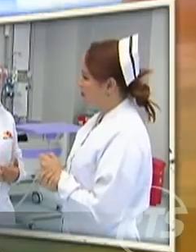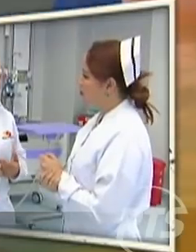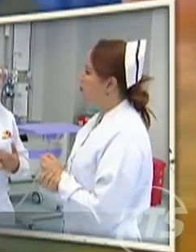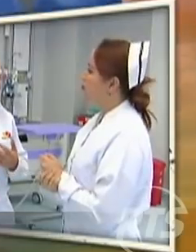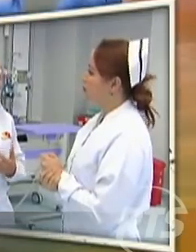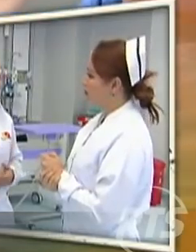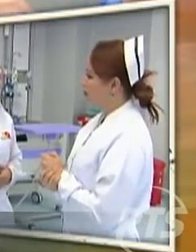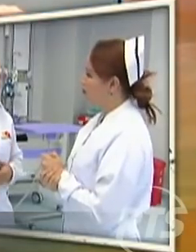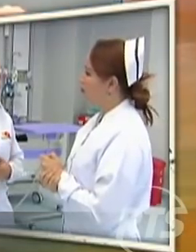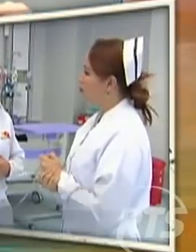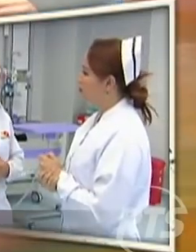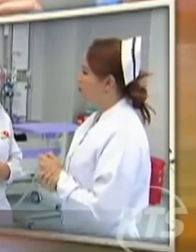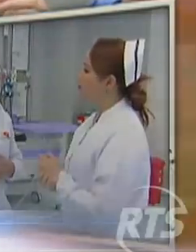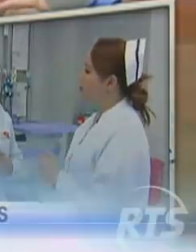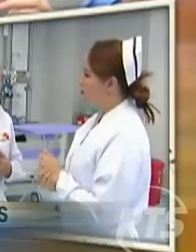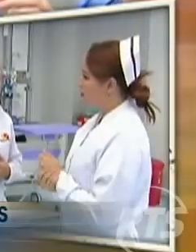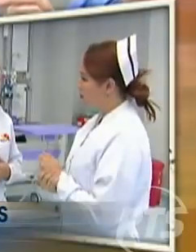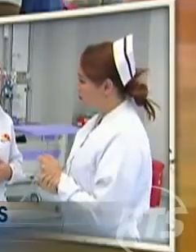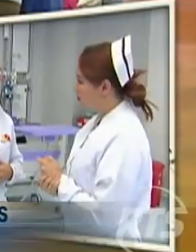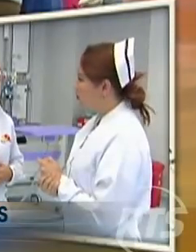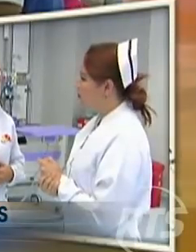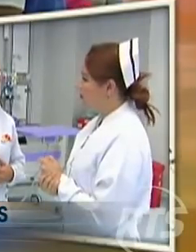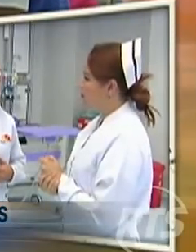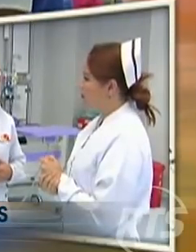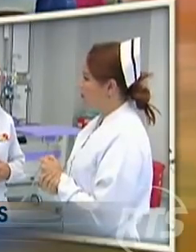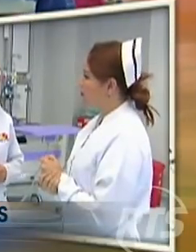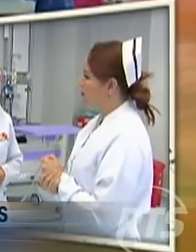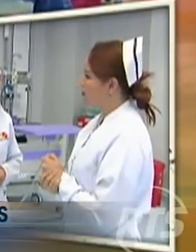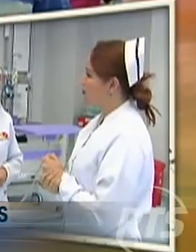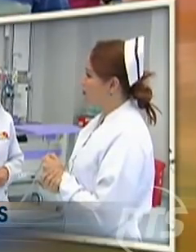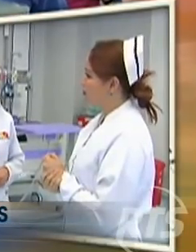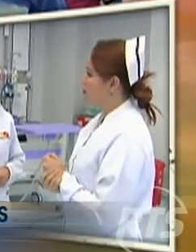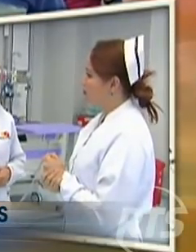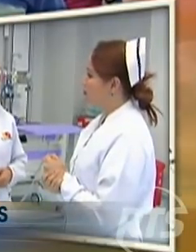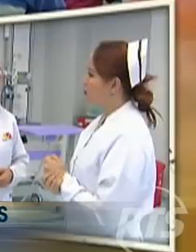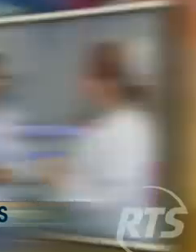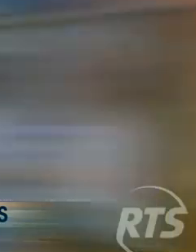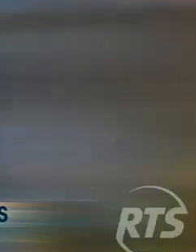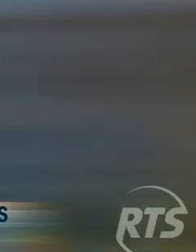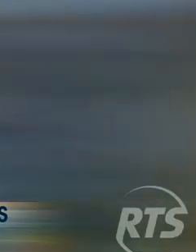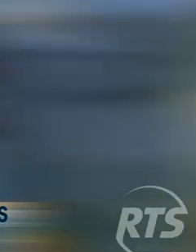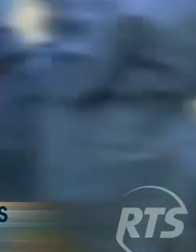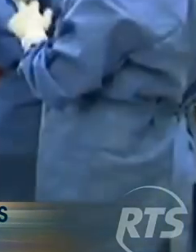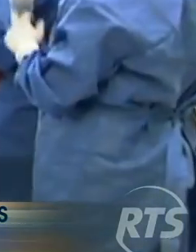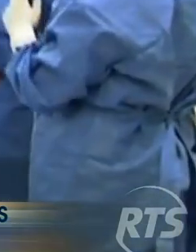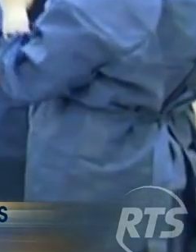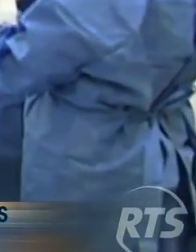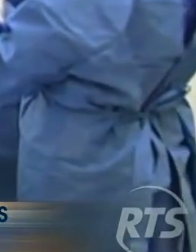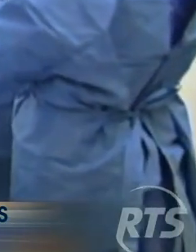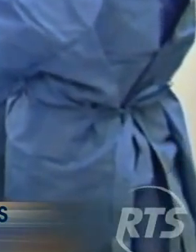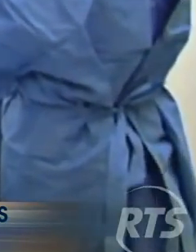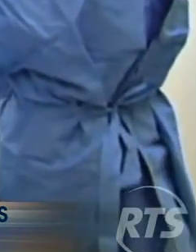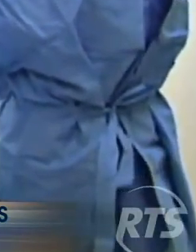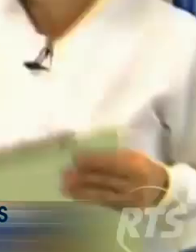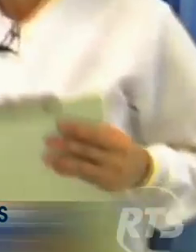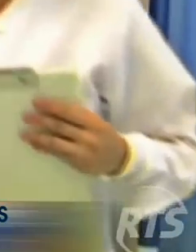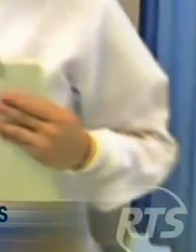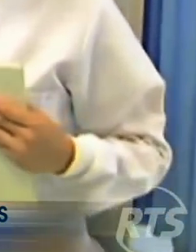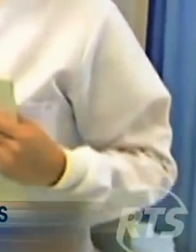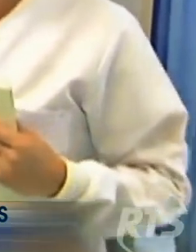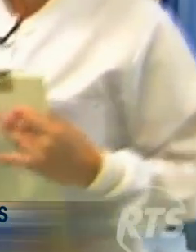posiciones en pañales o que necesita la alimentación y que el paciente tenga una atención de calidad los zurdos son rotativos